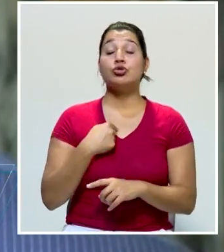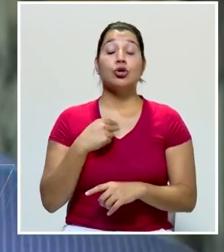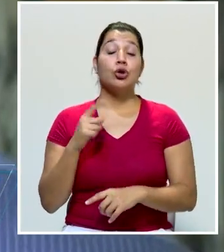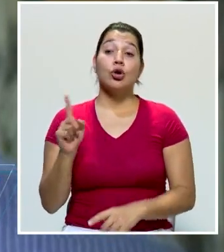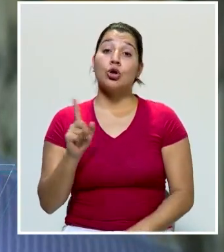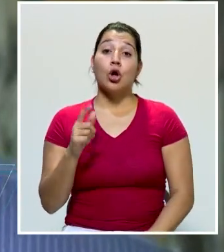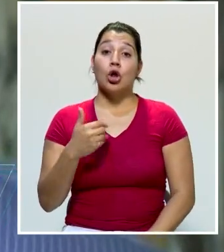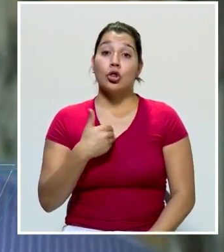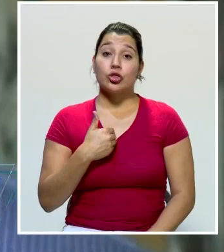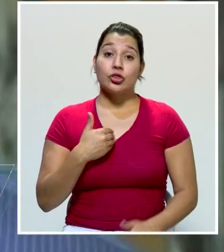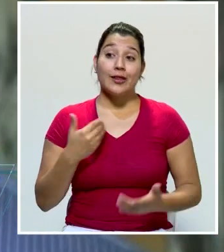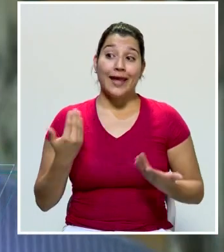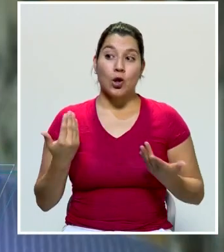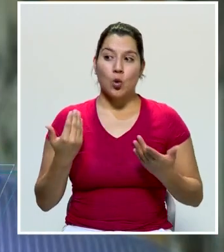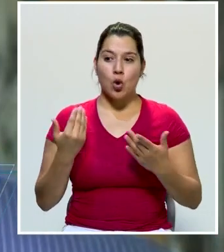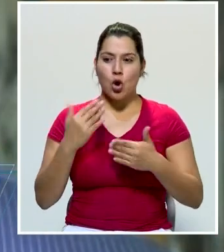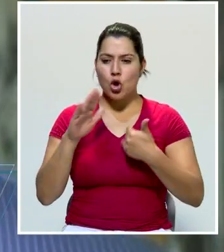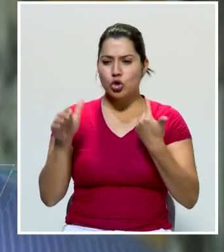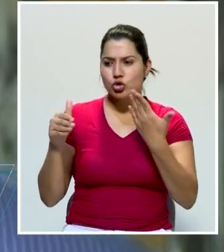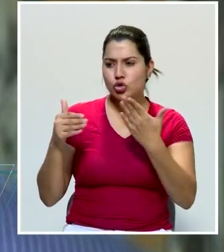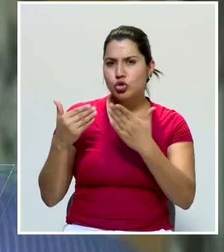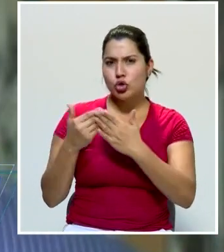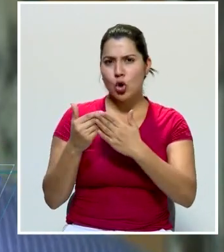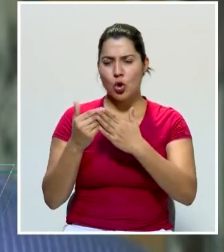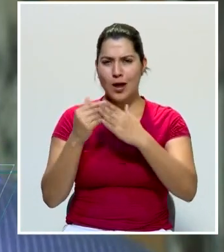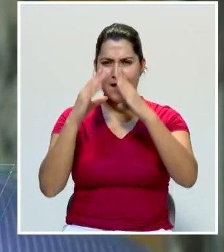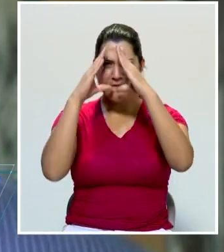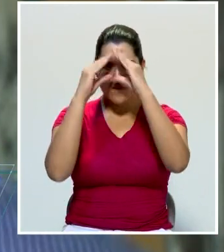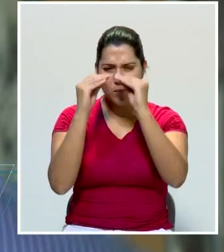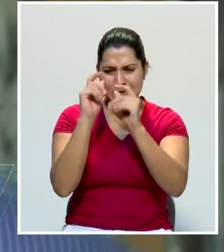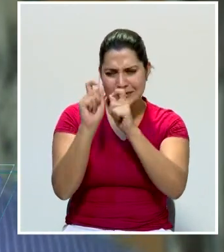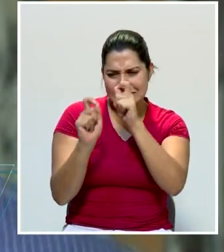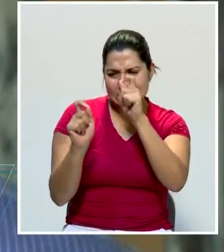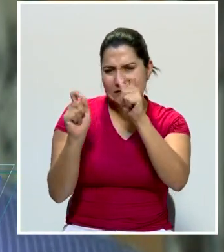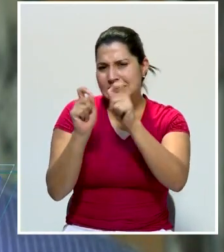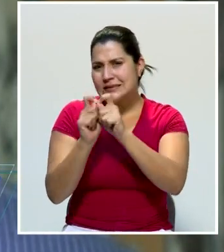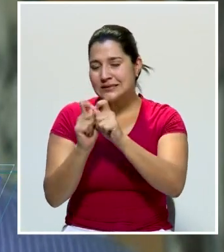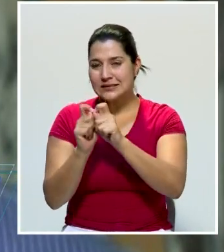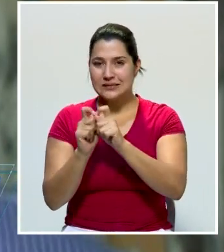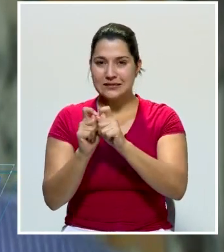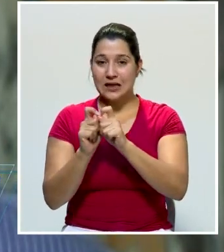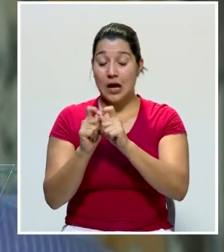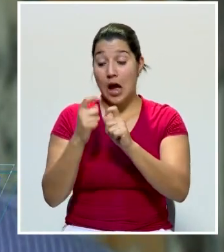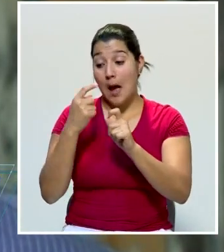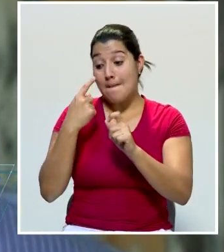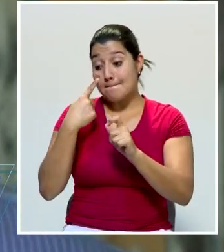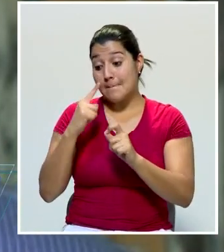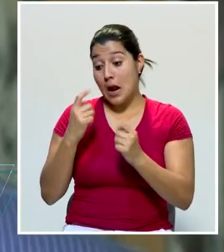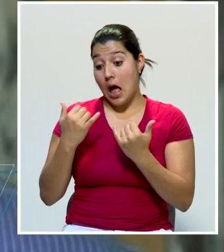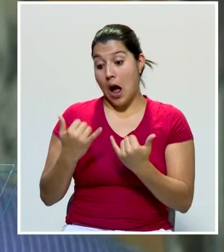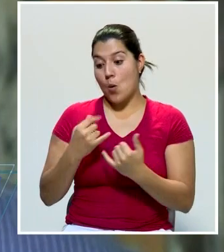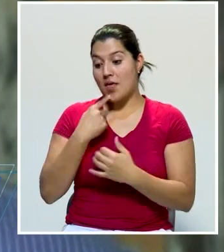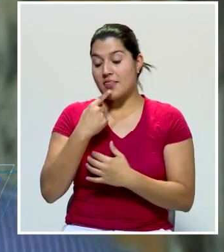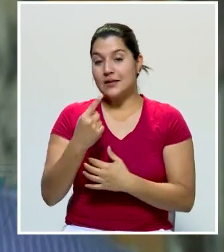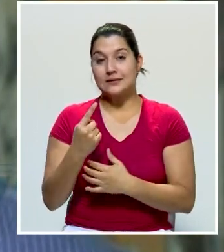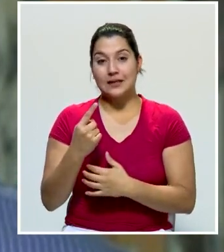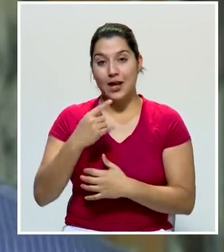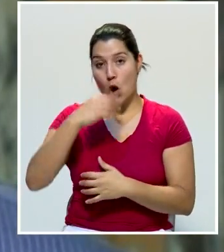tengo los detalles de lo acontecido como para emitir un criterio